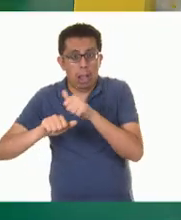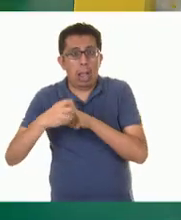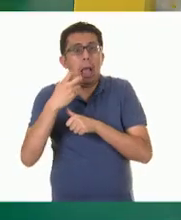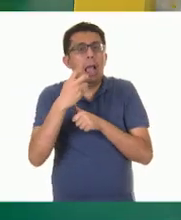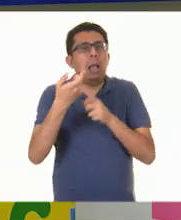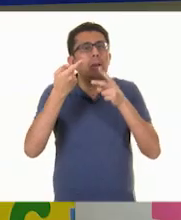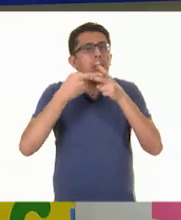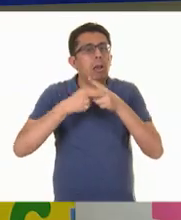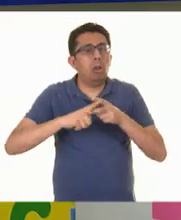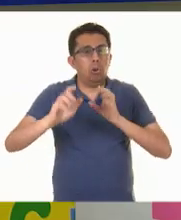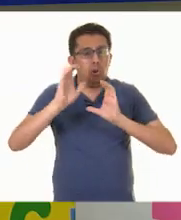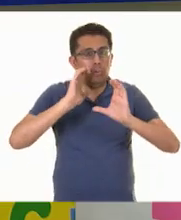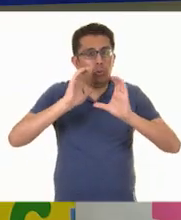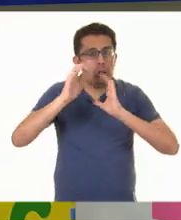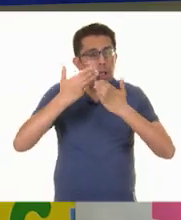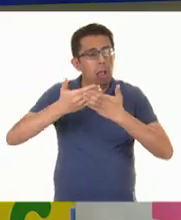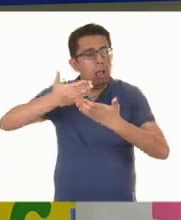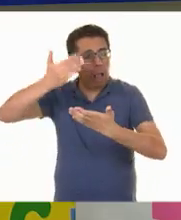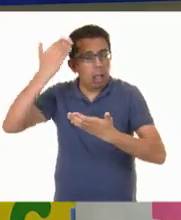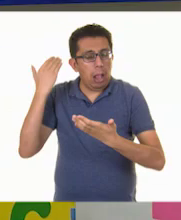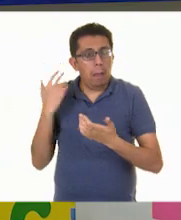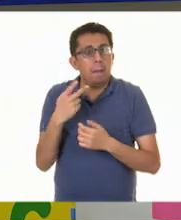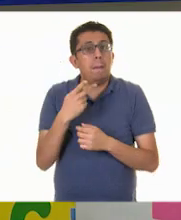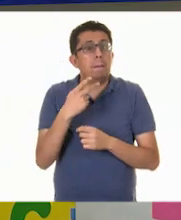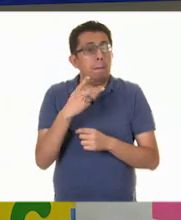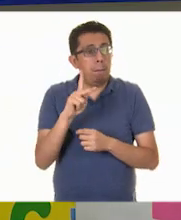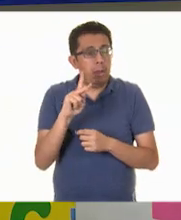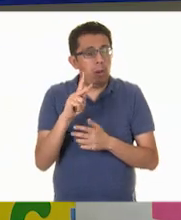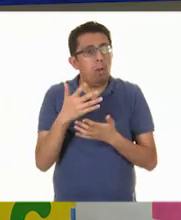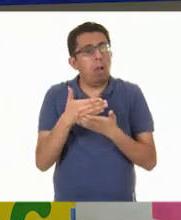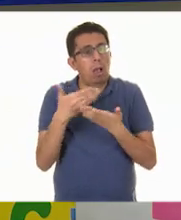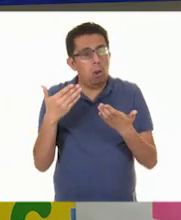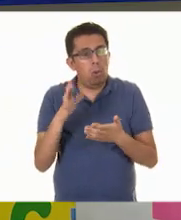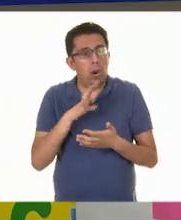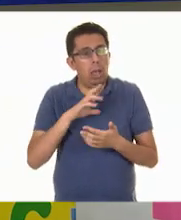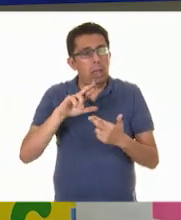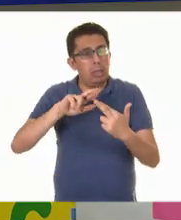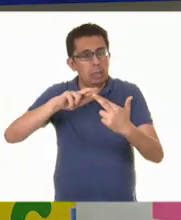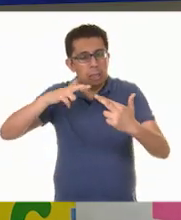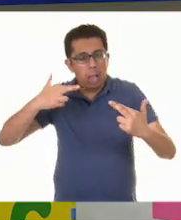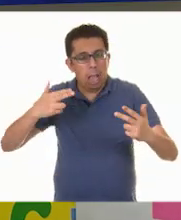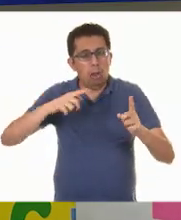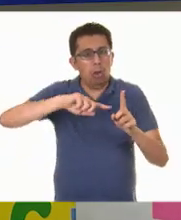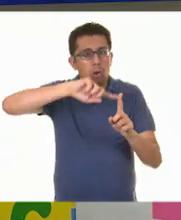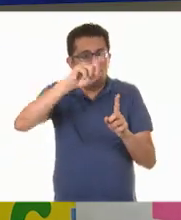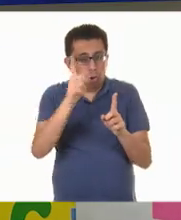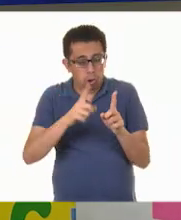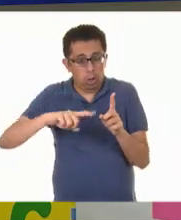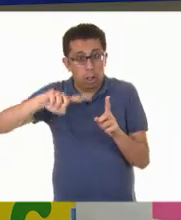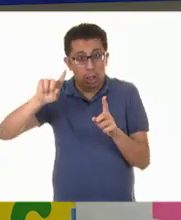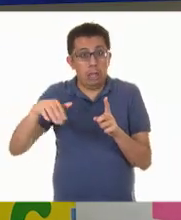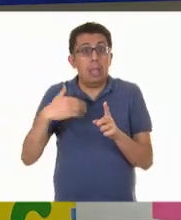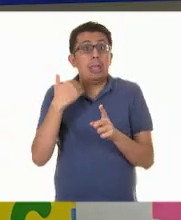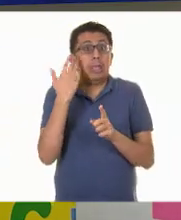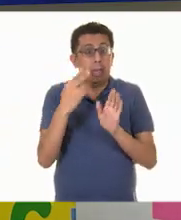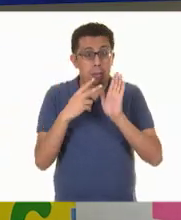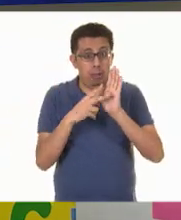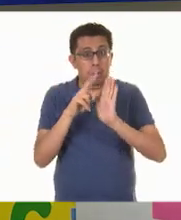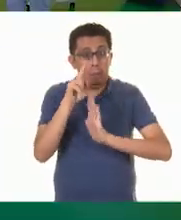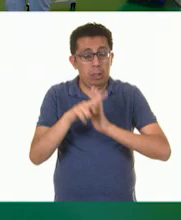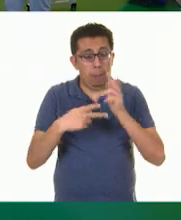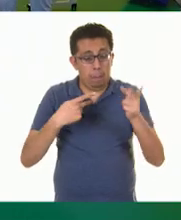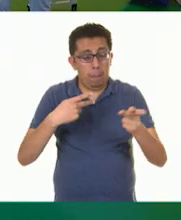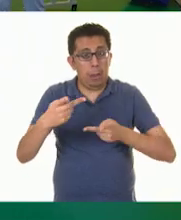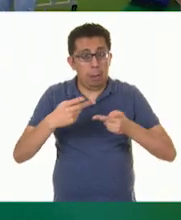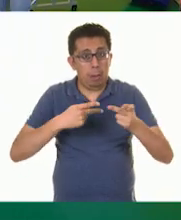ese entonces. Pero viendo que ya podemos comunicarnos por cables, por las ondas, ¿te gustaría ver un video que nos preparó Paloma? Sí, vamos